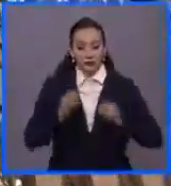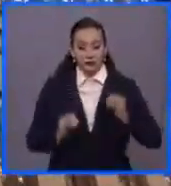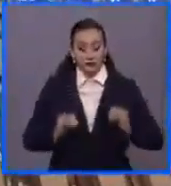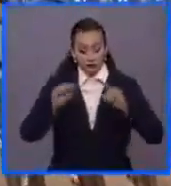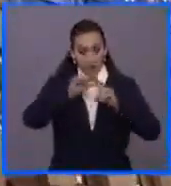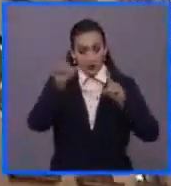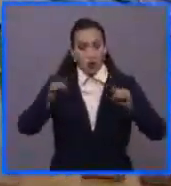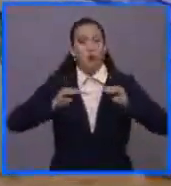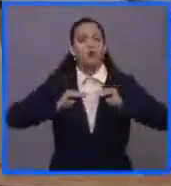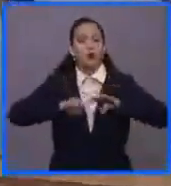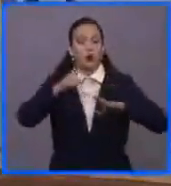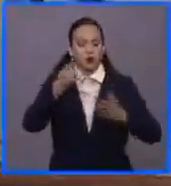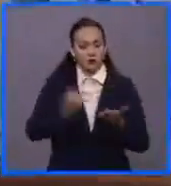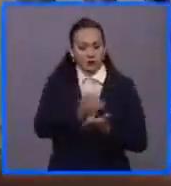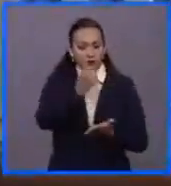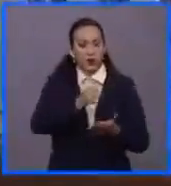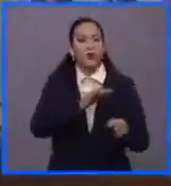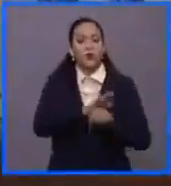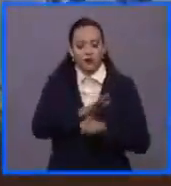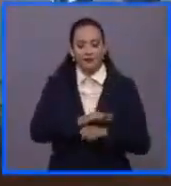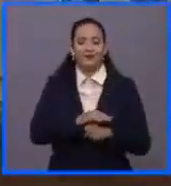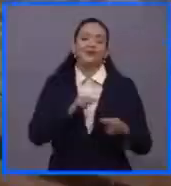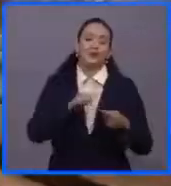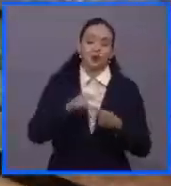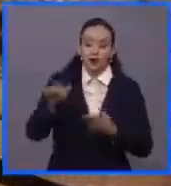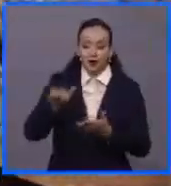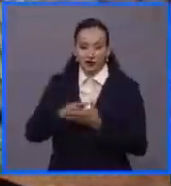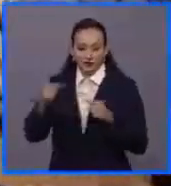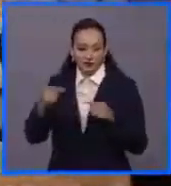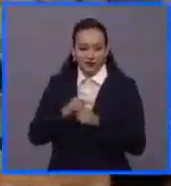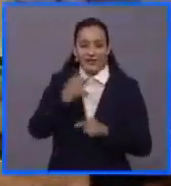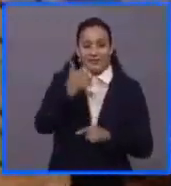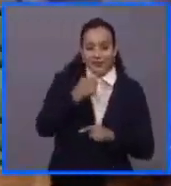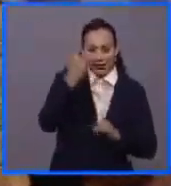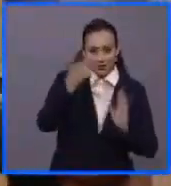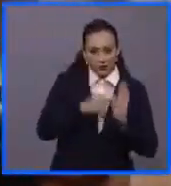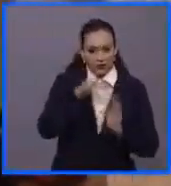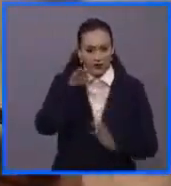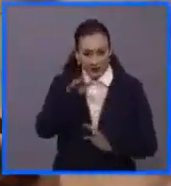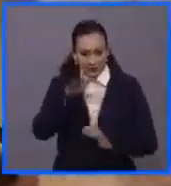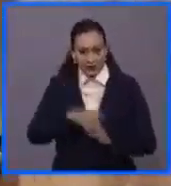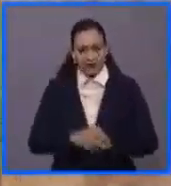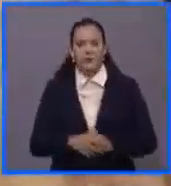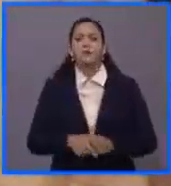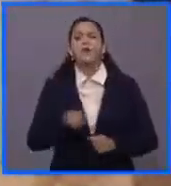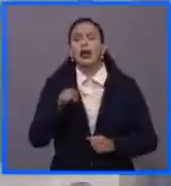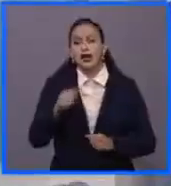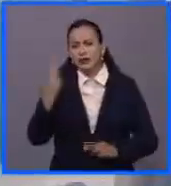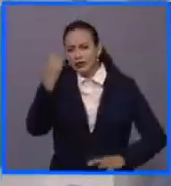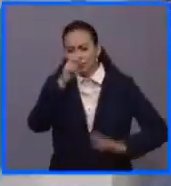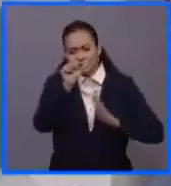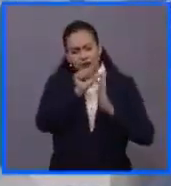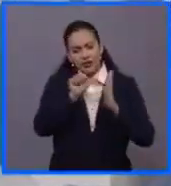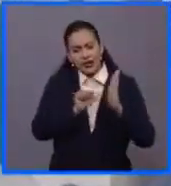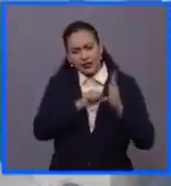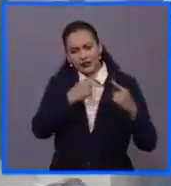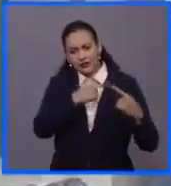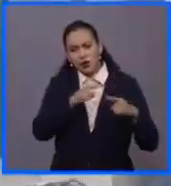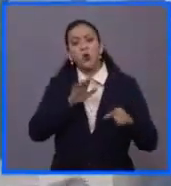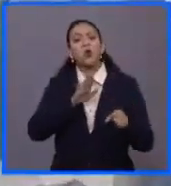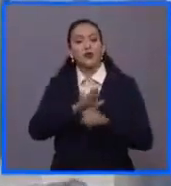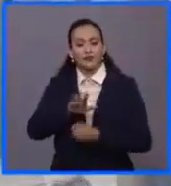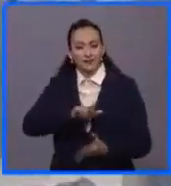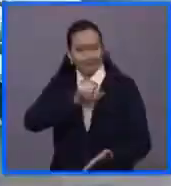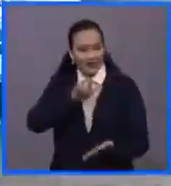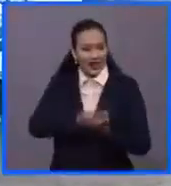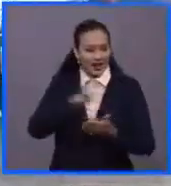Corte publicó la sentencia del Pleno en la acción de inconstitucionalidad 7 diagonal 2019, en la que invalidó diversos artículos de la Ley de Remuneraciones